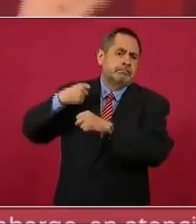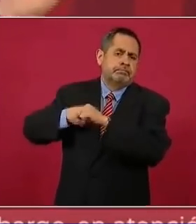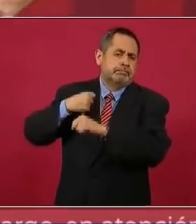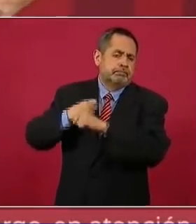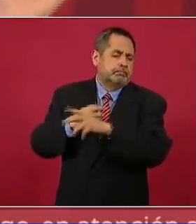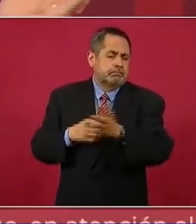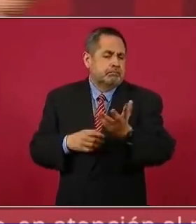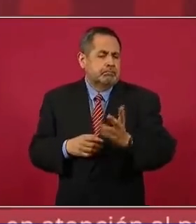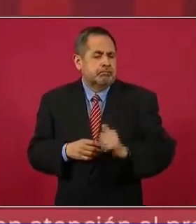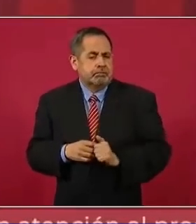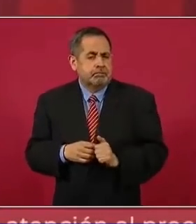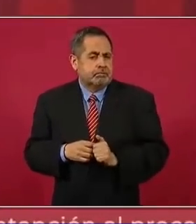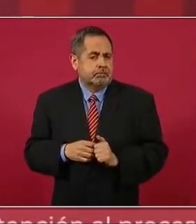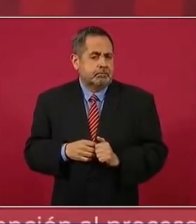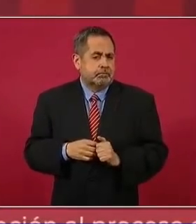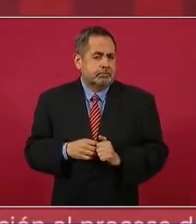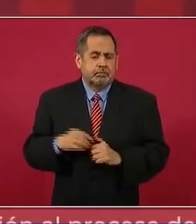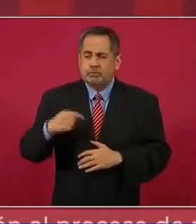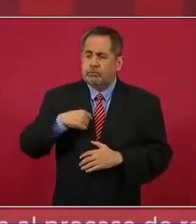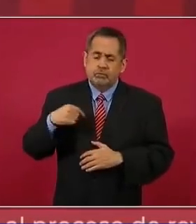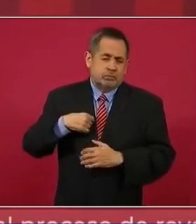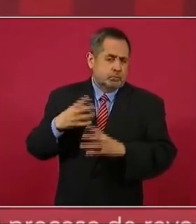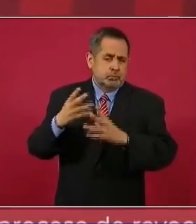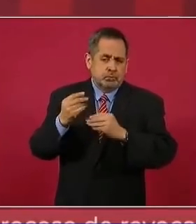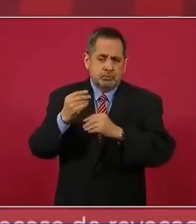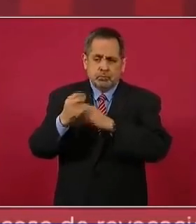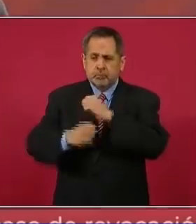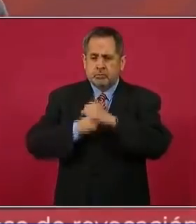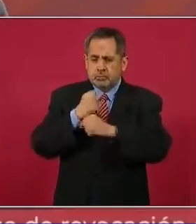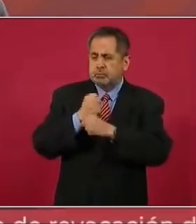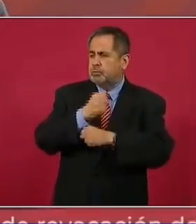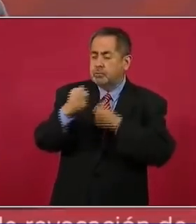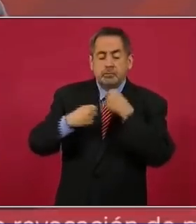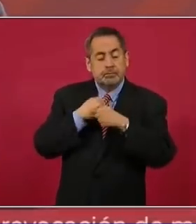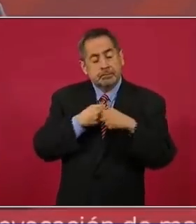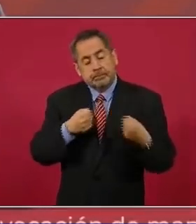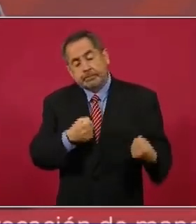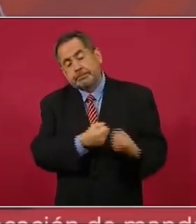enfrentado durante años.